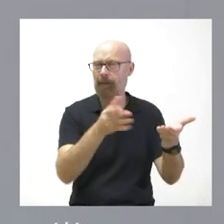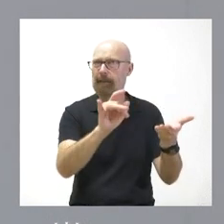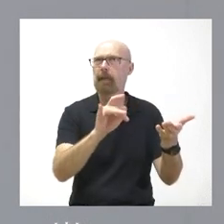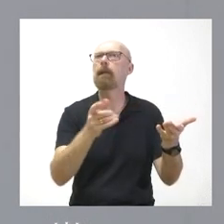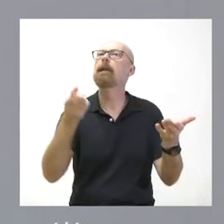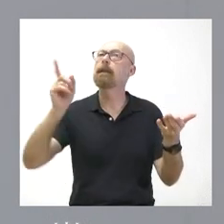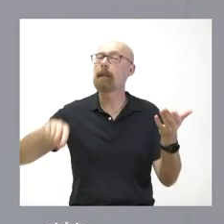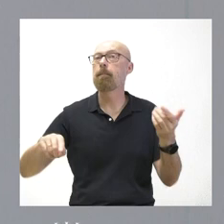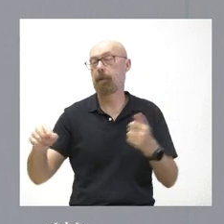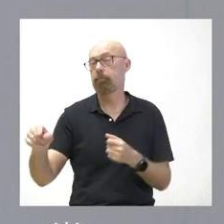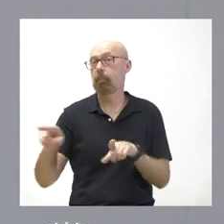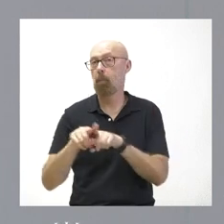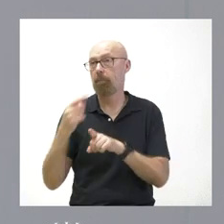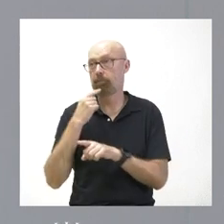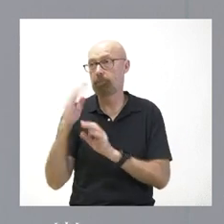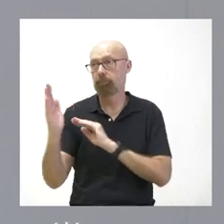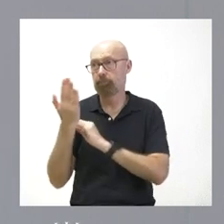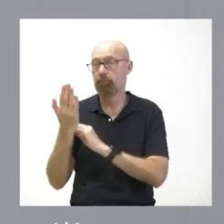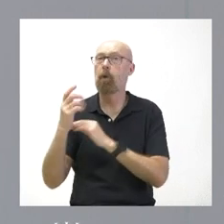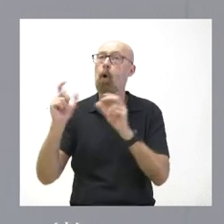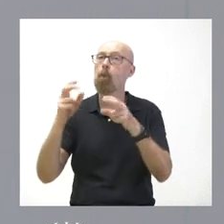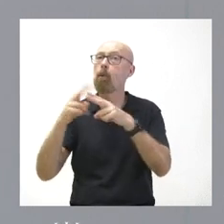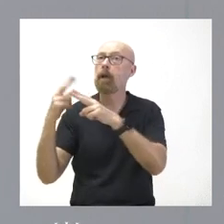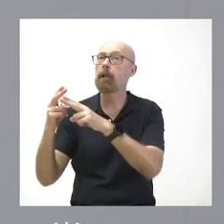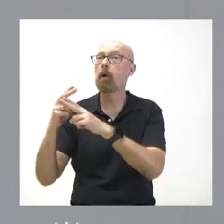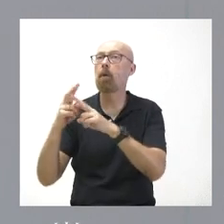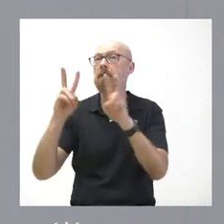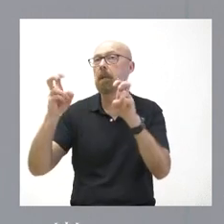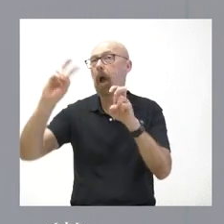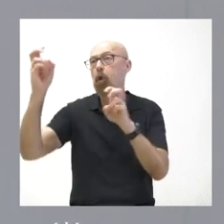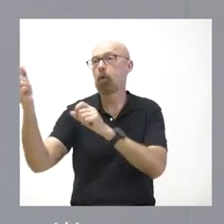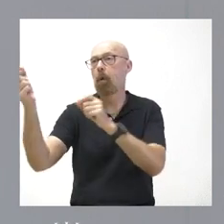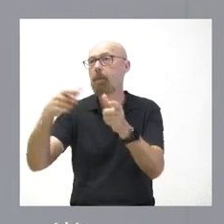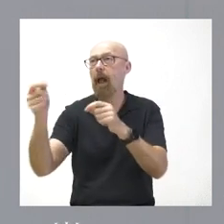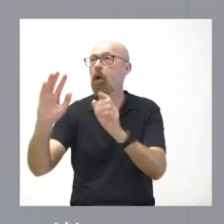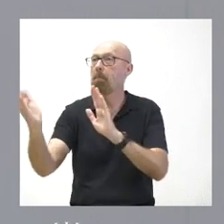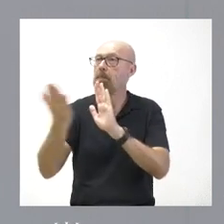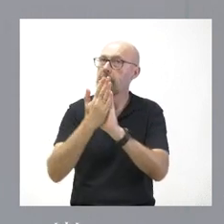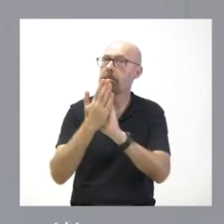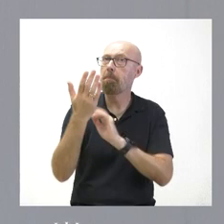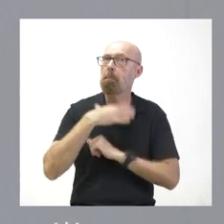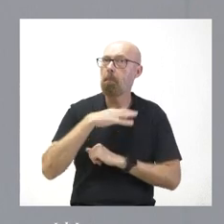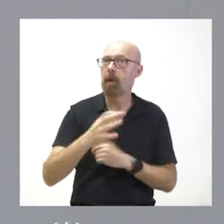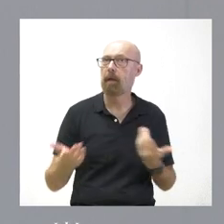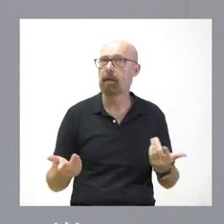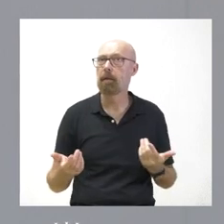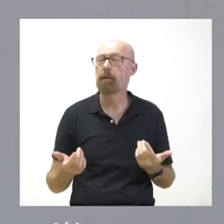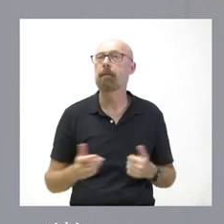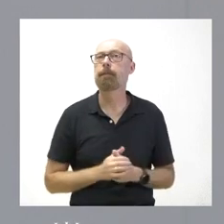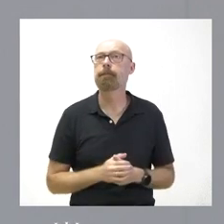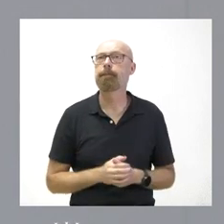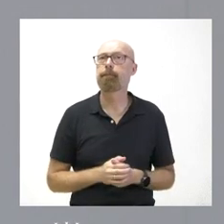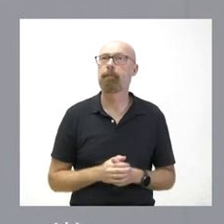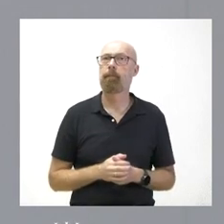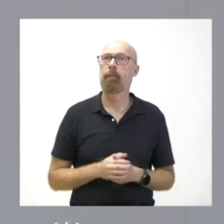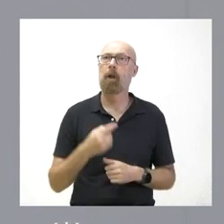hacía inteligentemente que pueda haber partidos políticos que saquen otros temas entre ellos la inmigración no porque lo saquemos nosotros sino que pueda ser que haya quien lógicamente